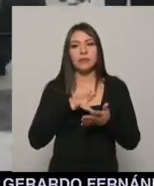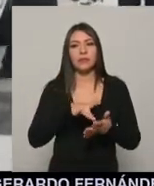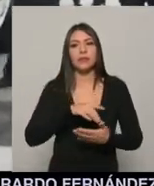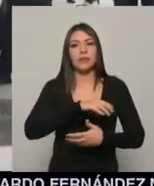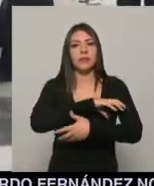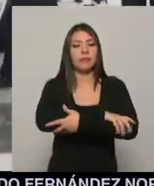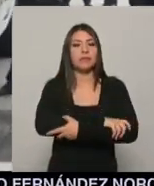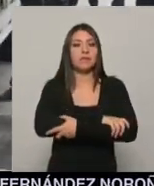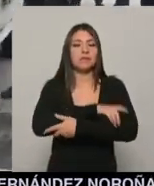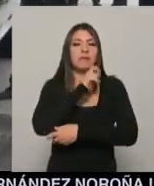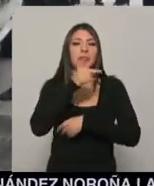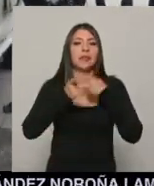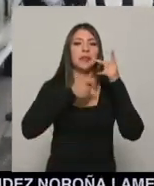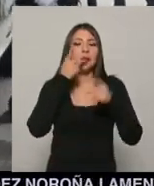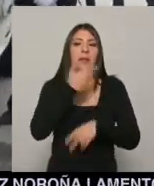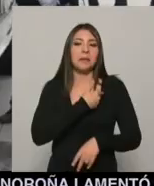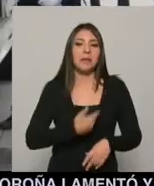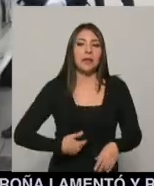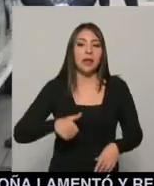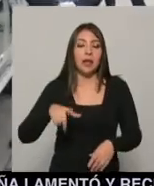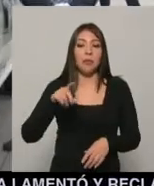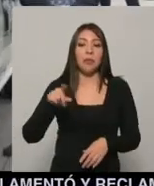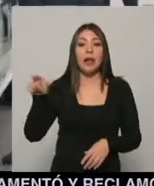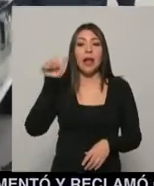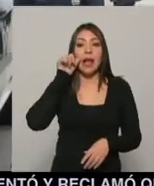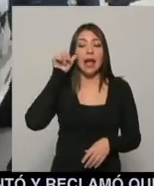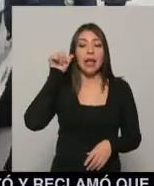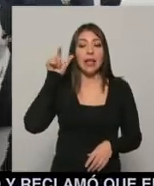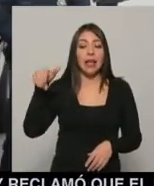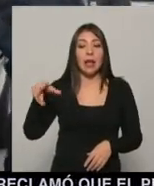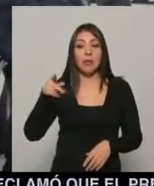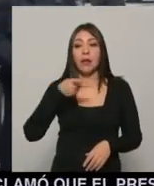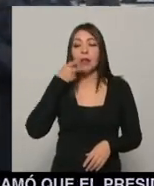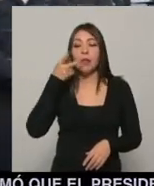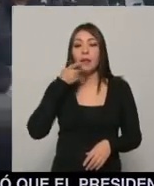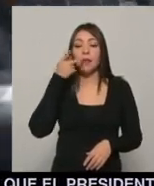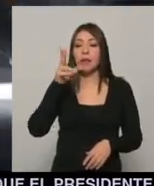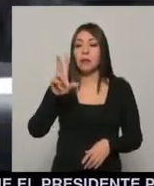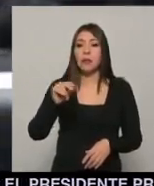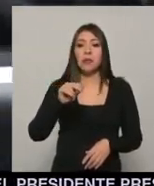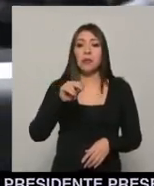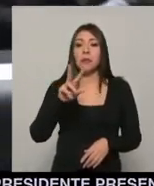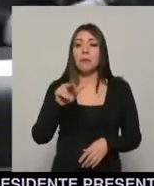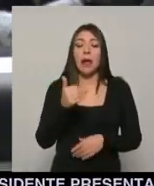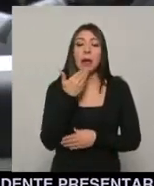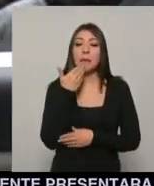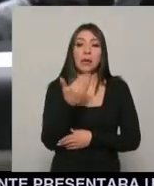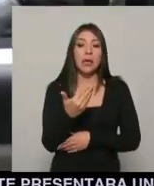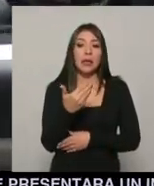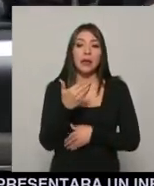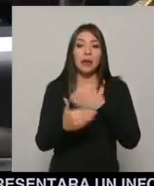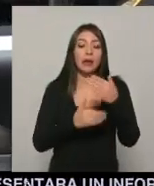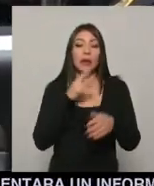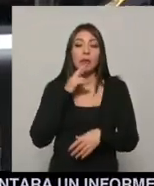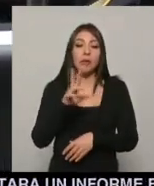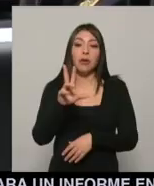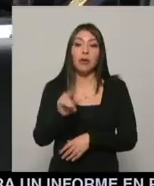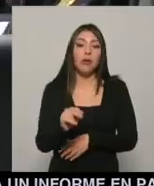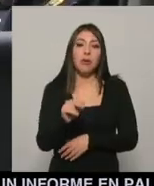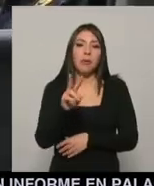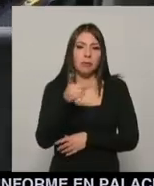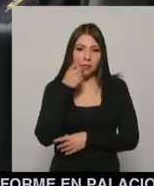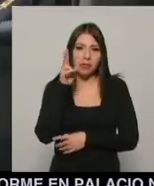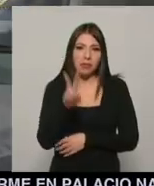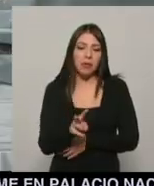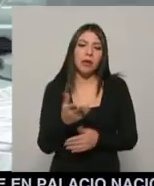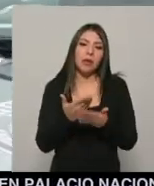de Andrés Manuel López Obrador, porque si ayer López Obrador ya dijo que no vamos tan bien, que no ha habido tan buenos resultados, de alguna manera